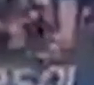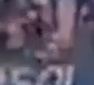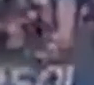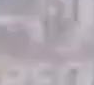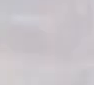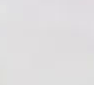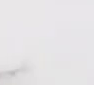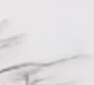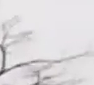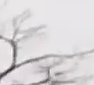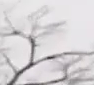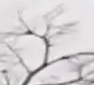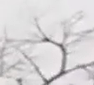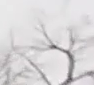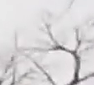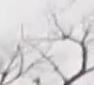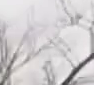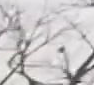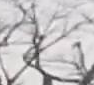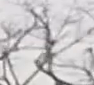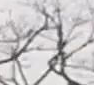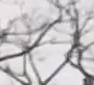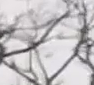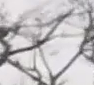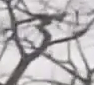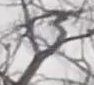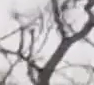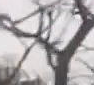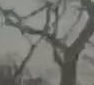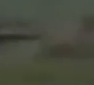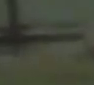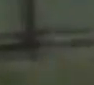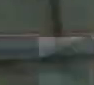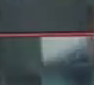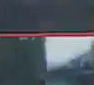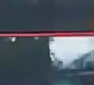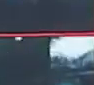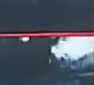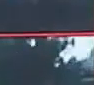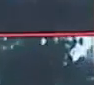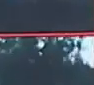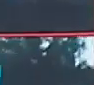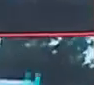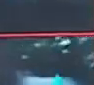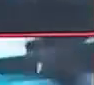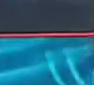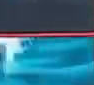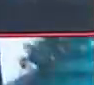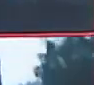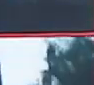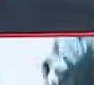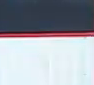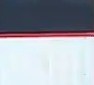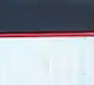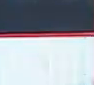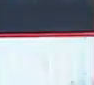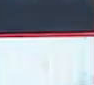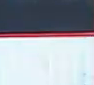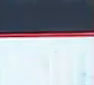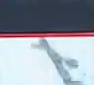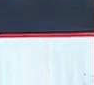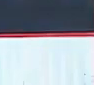que tenía que seguir. Es más, el eslogan de Córdoba era Córdoba avanza, Córdoba no para. Bueno, tuvo que